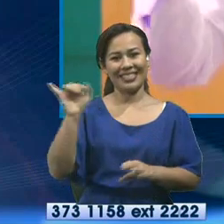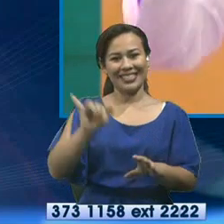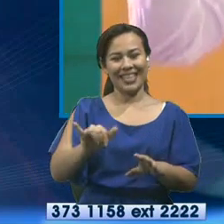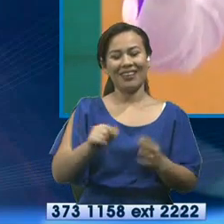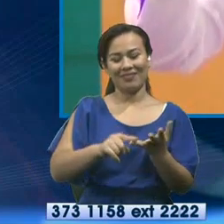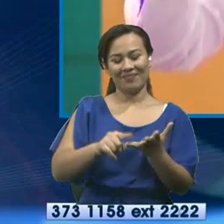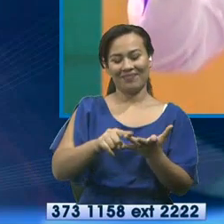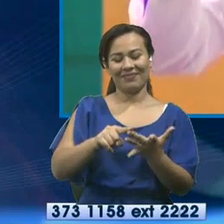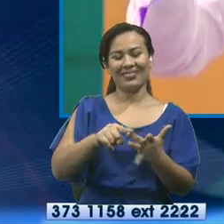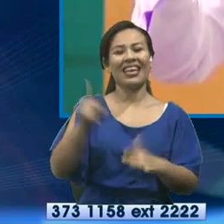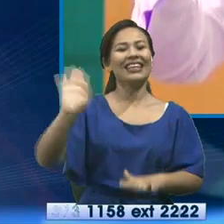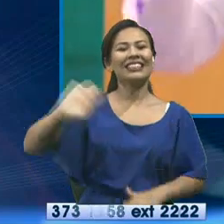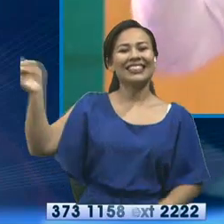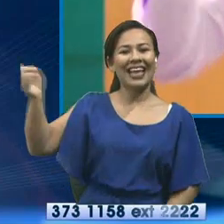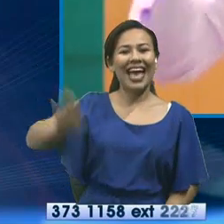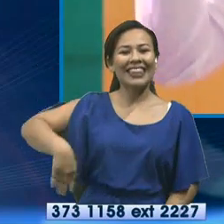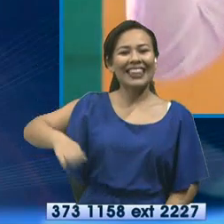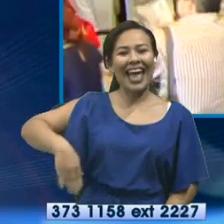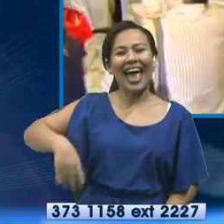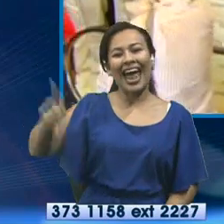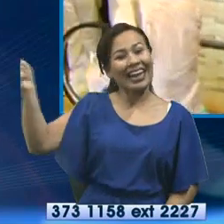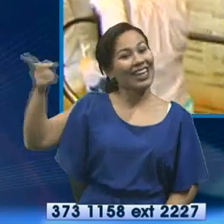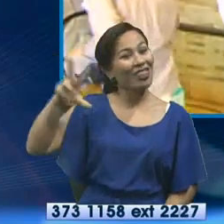no, no, no, no, no me dan.